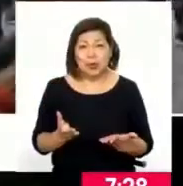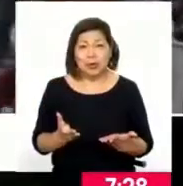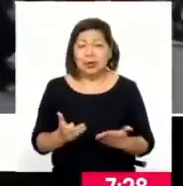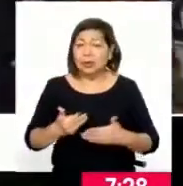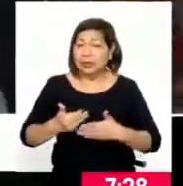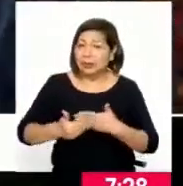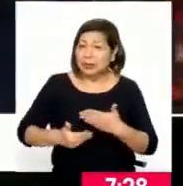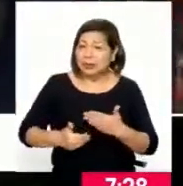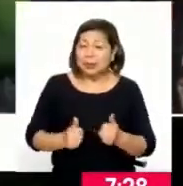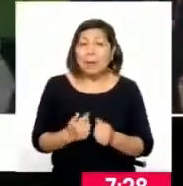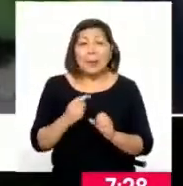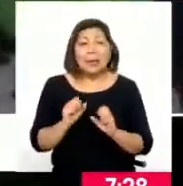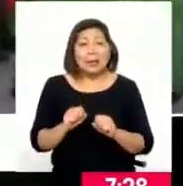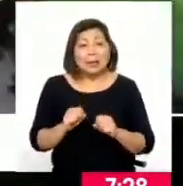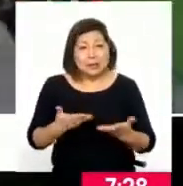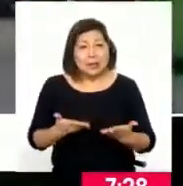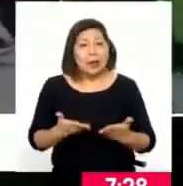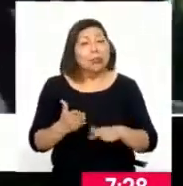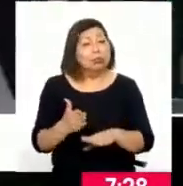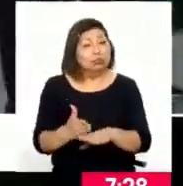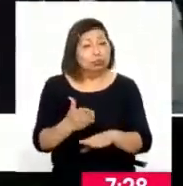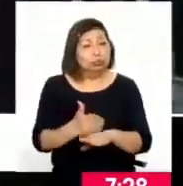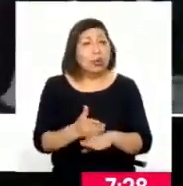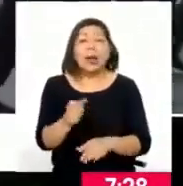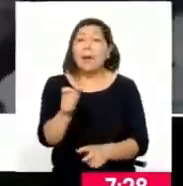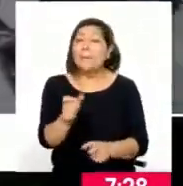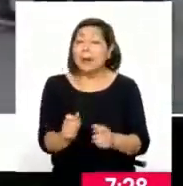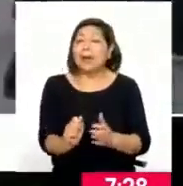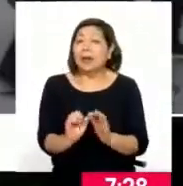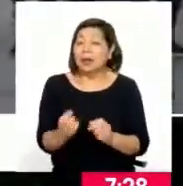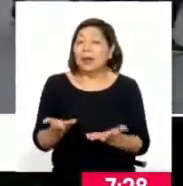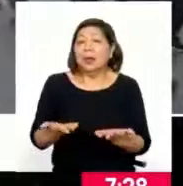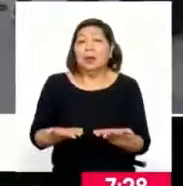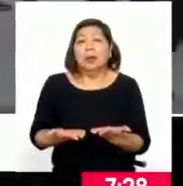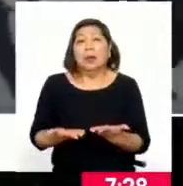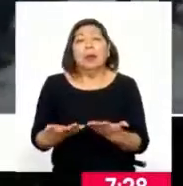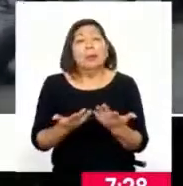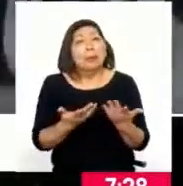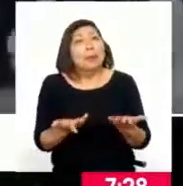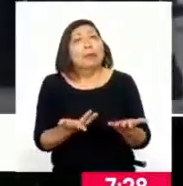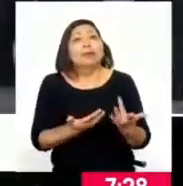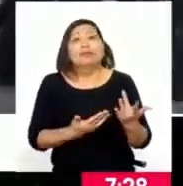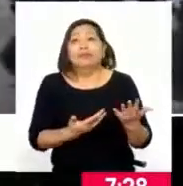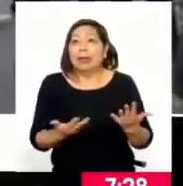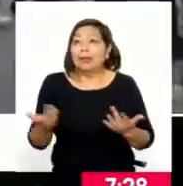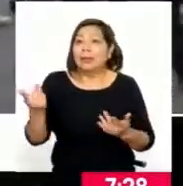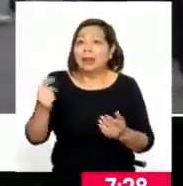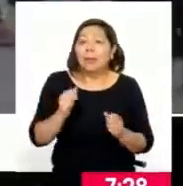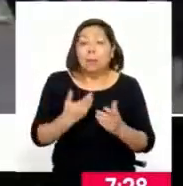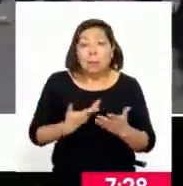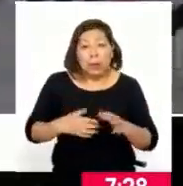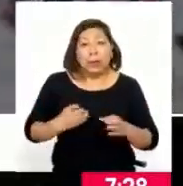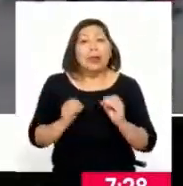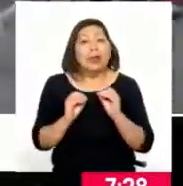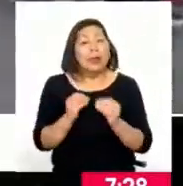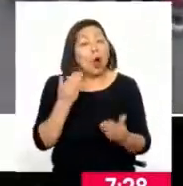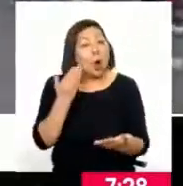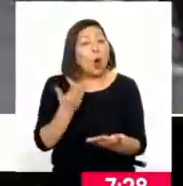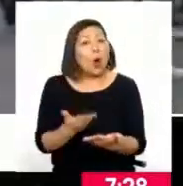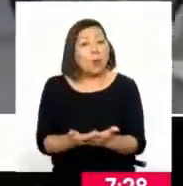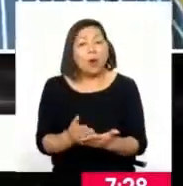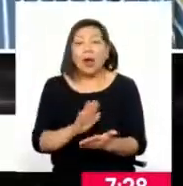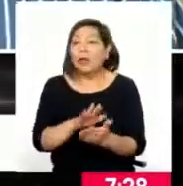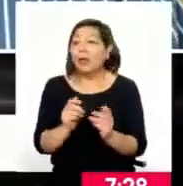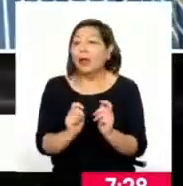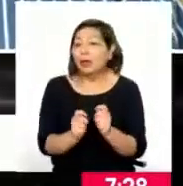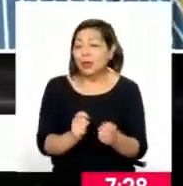generar espacios para que haya el desarrollo de las personas, para que vivan con esperanza y para que se puedan realizar, darles oportunidades a